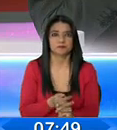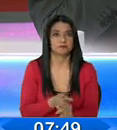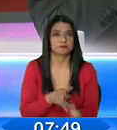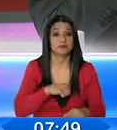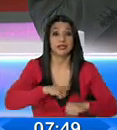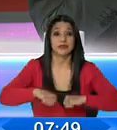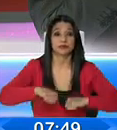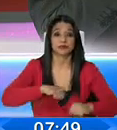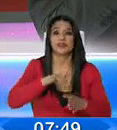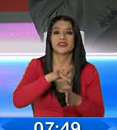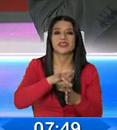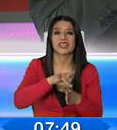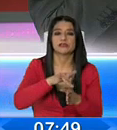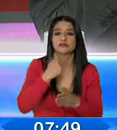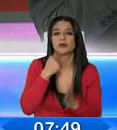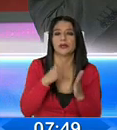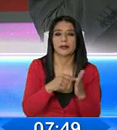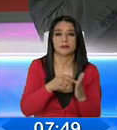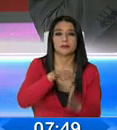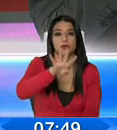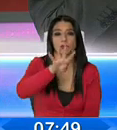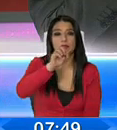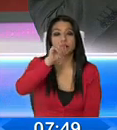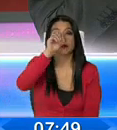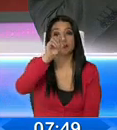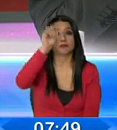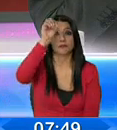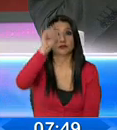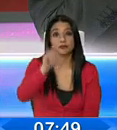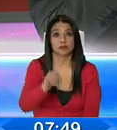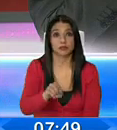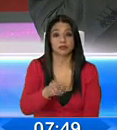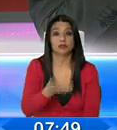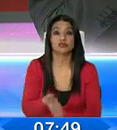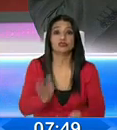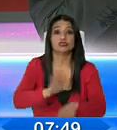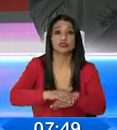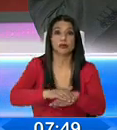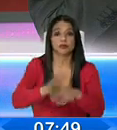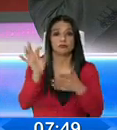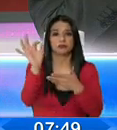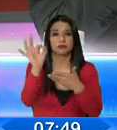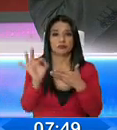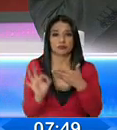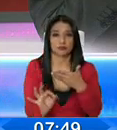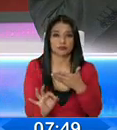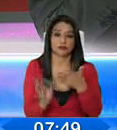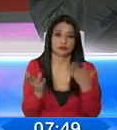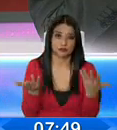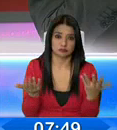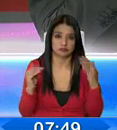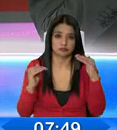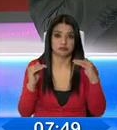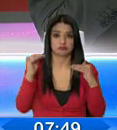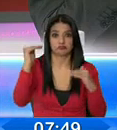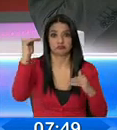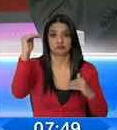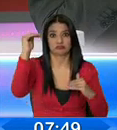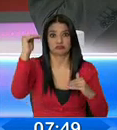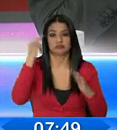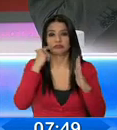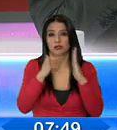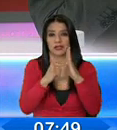gestión de riesgos, hay un 40% por sobre lo presupuestado. Si yo hablo en términos más